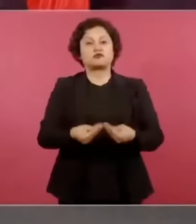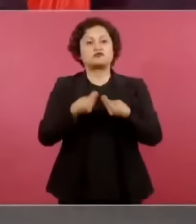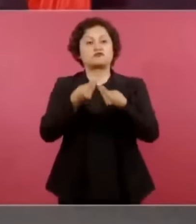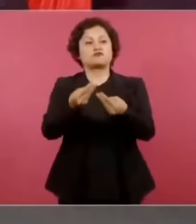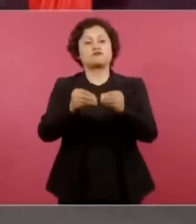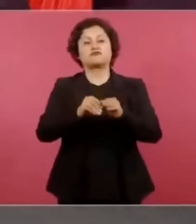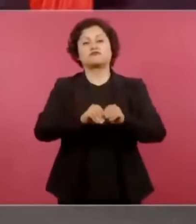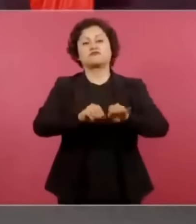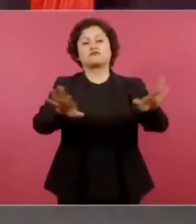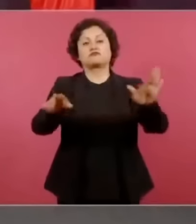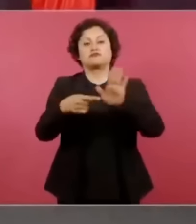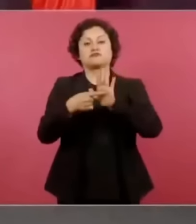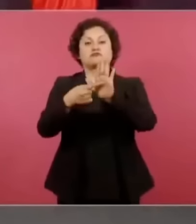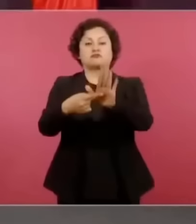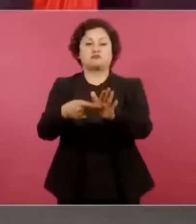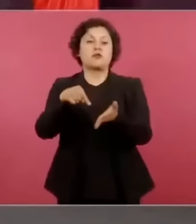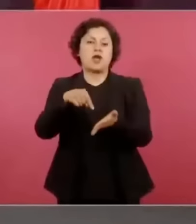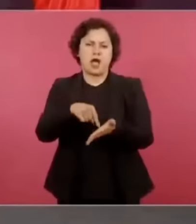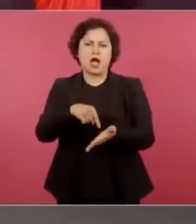las grabaciones.